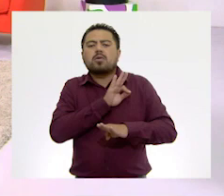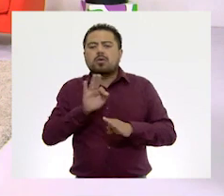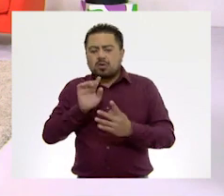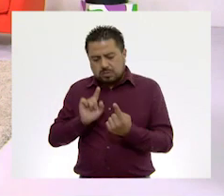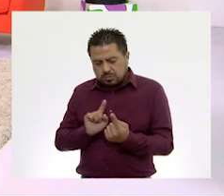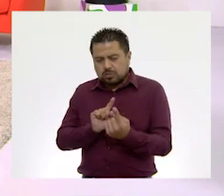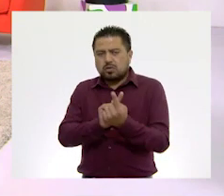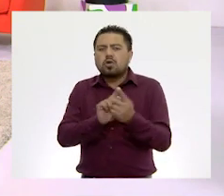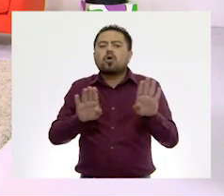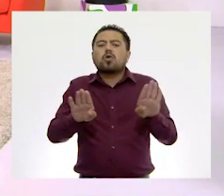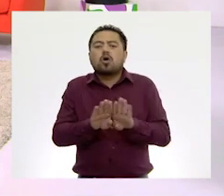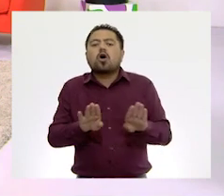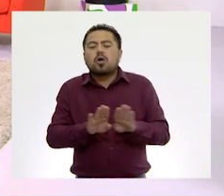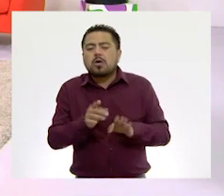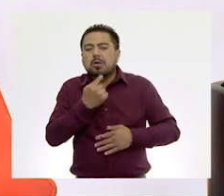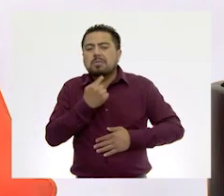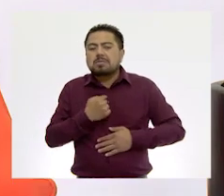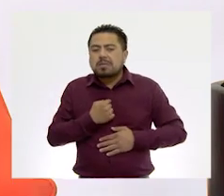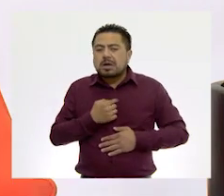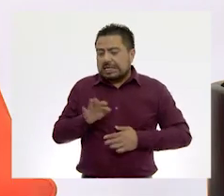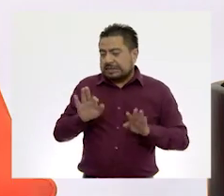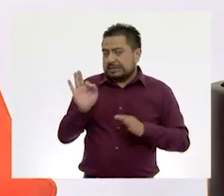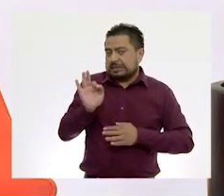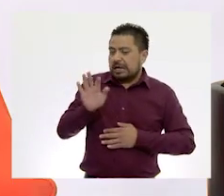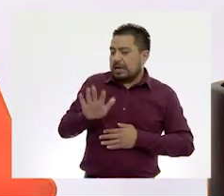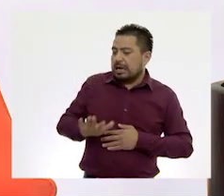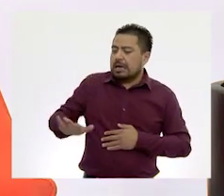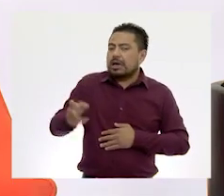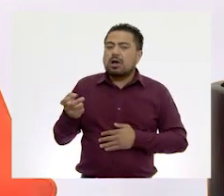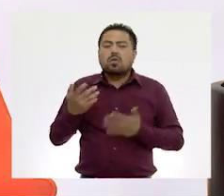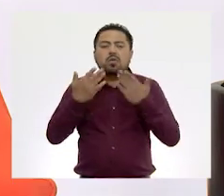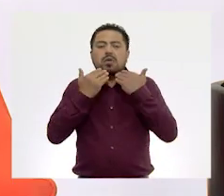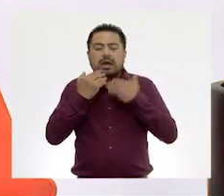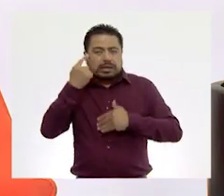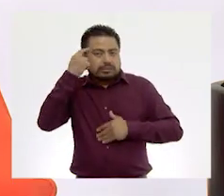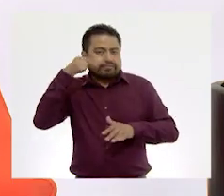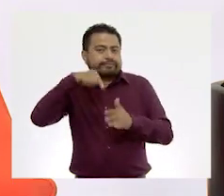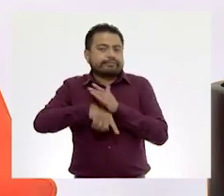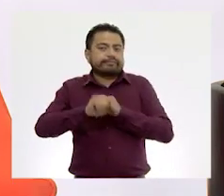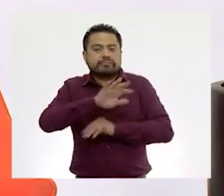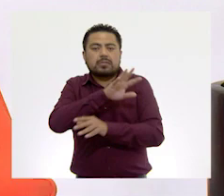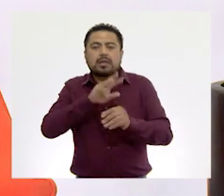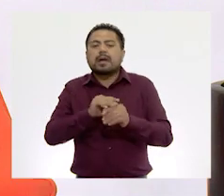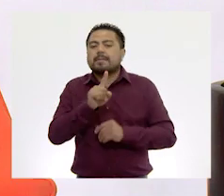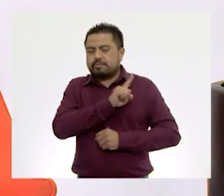acercar? ¿De qué manera? Si ellos a lo mejor no tienen este conocimiento de la lengua. Lo primero es